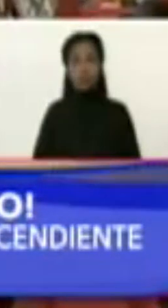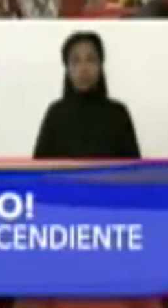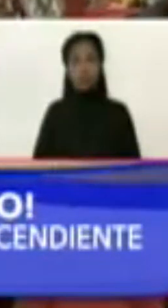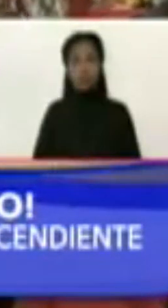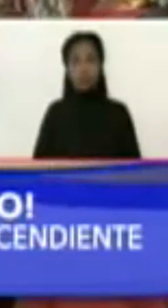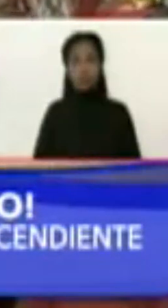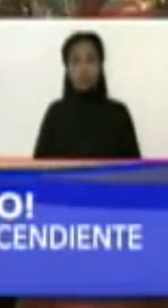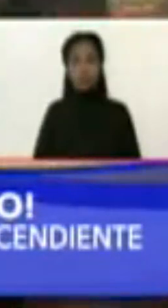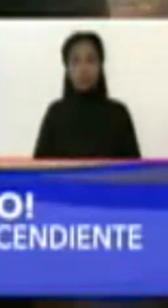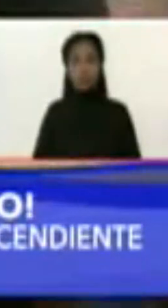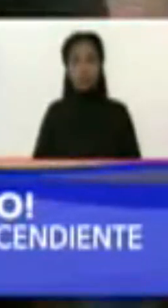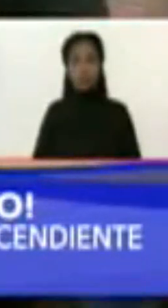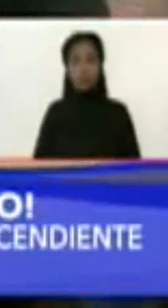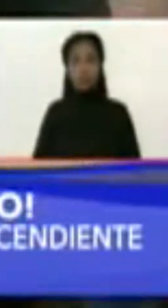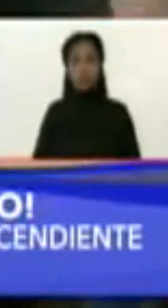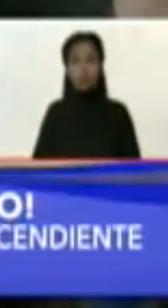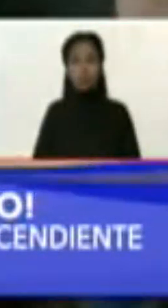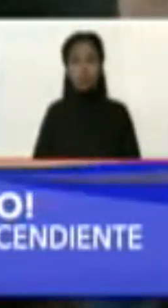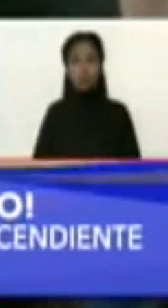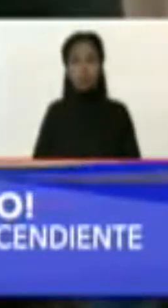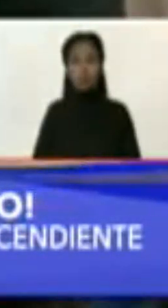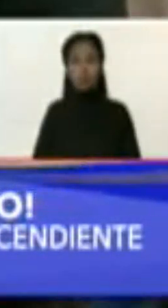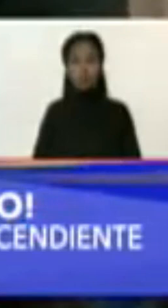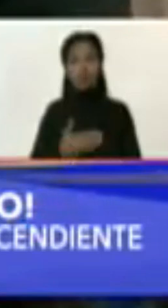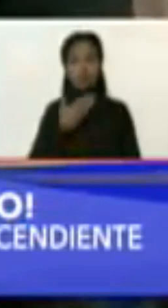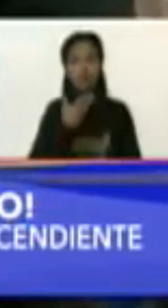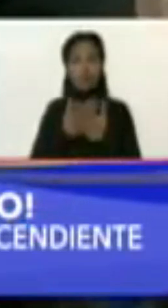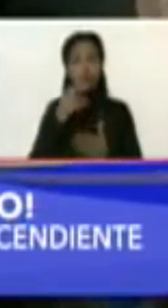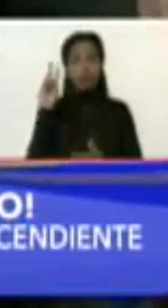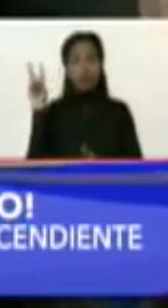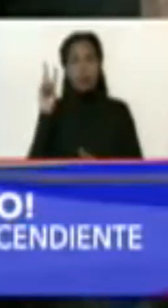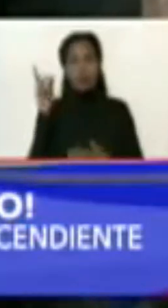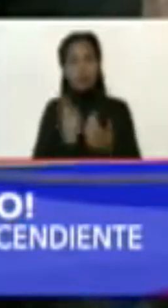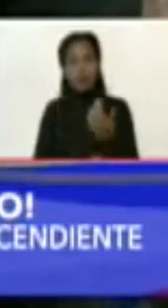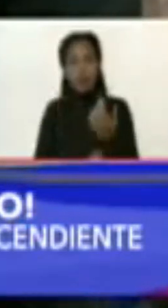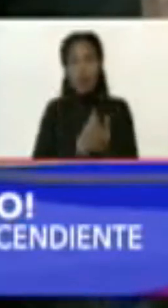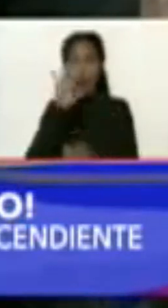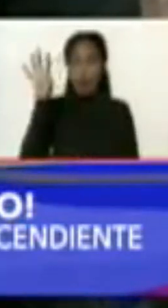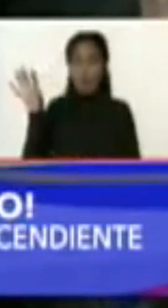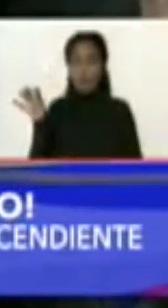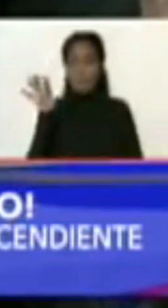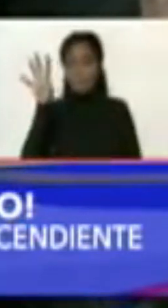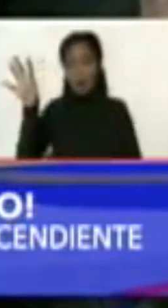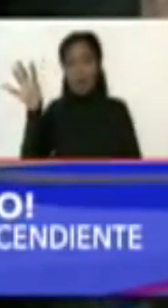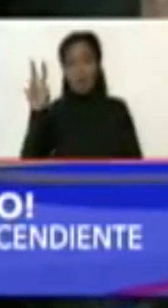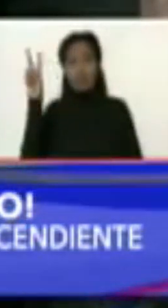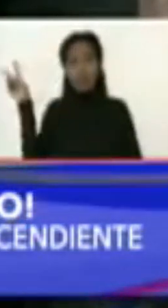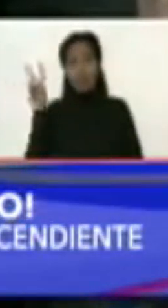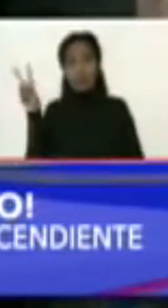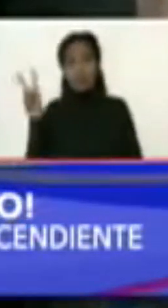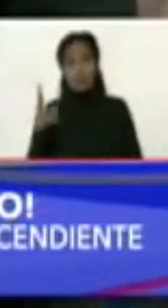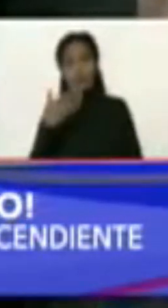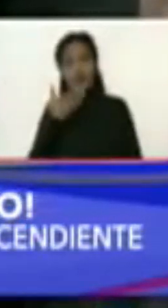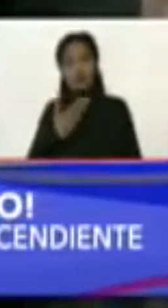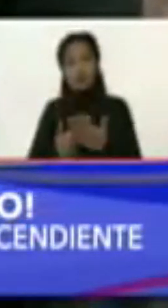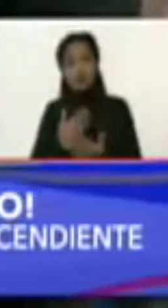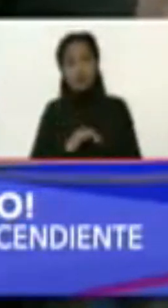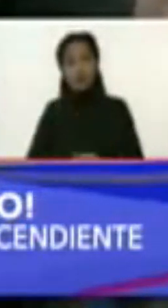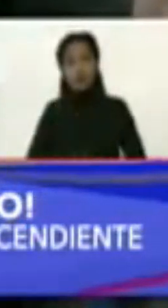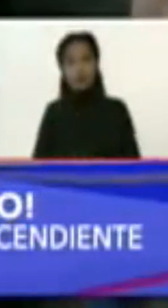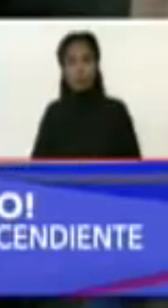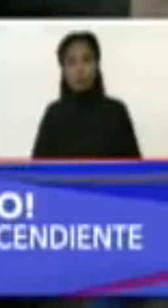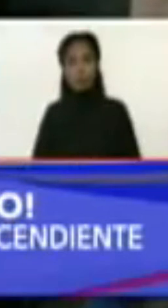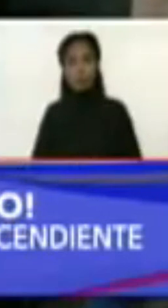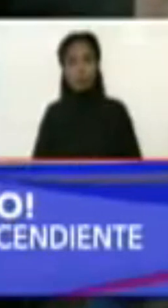Merci, pays Venezuela. Gracias, hermano venezolano, país Venezuela como país. Ou